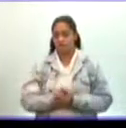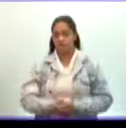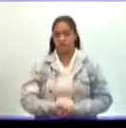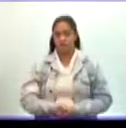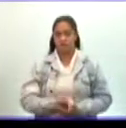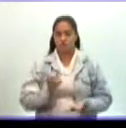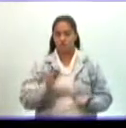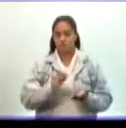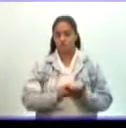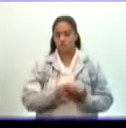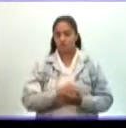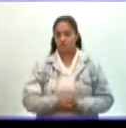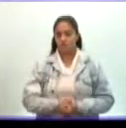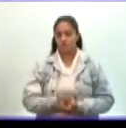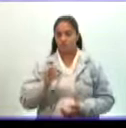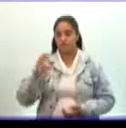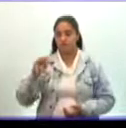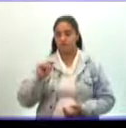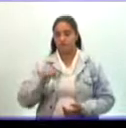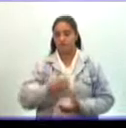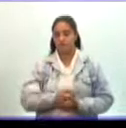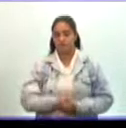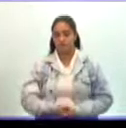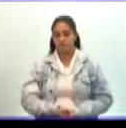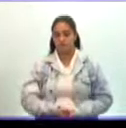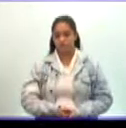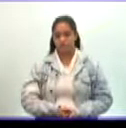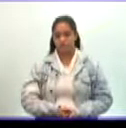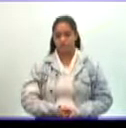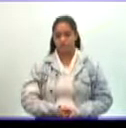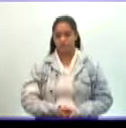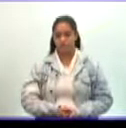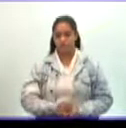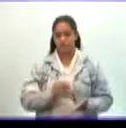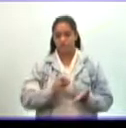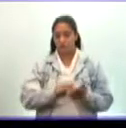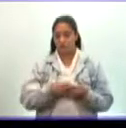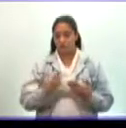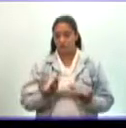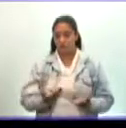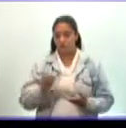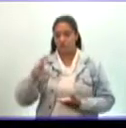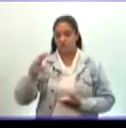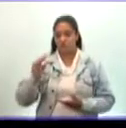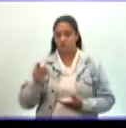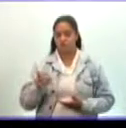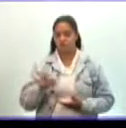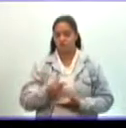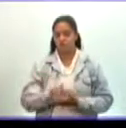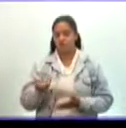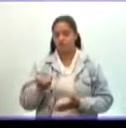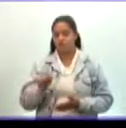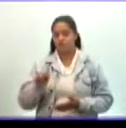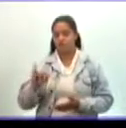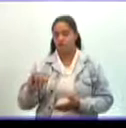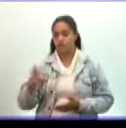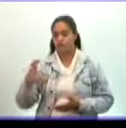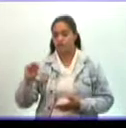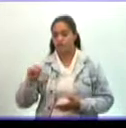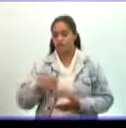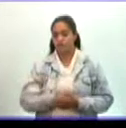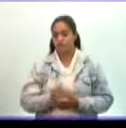expresada en centímetros. Nos quedaría entonces que el segmento CD es igual a